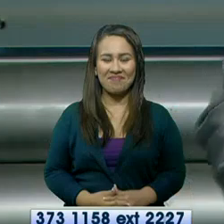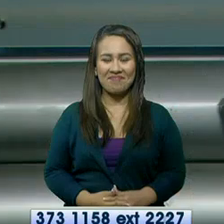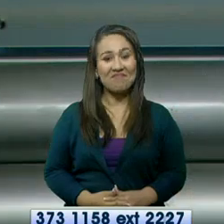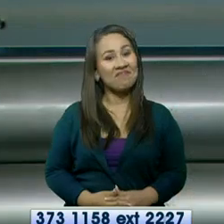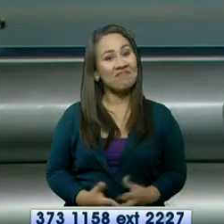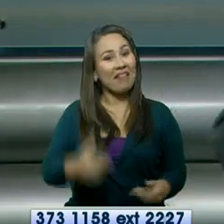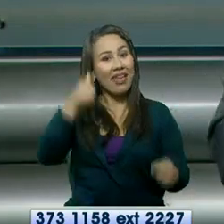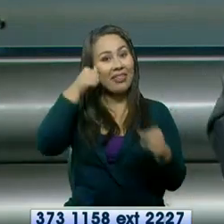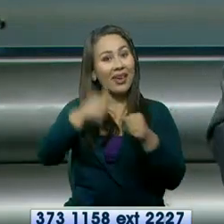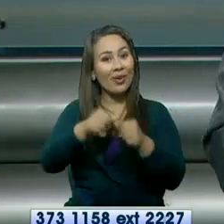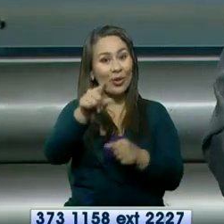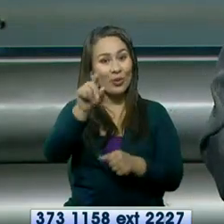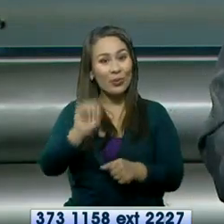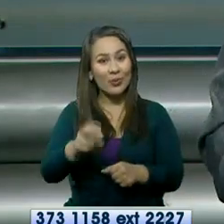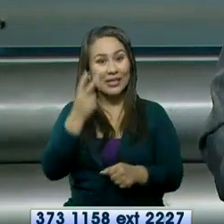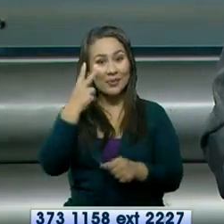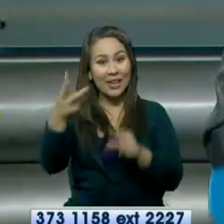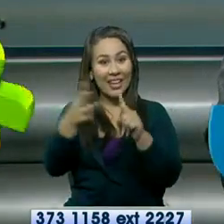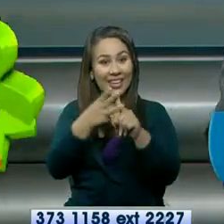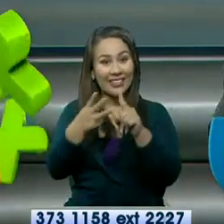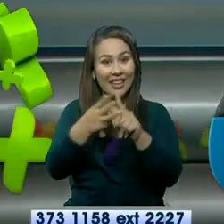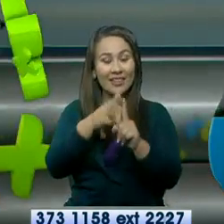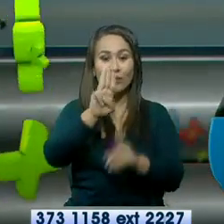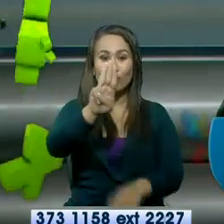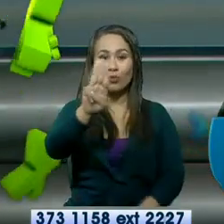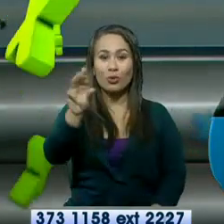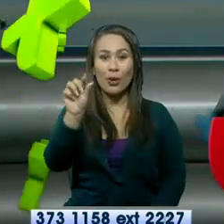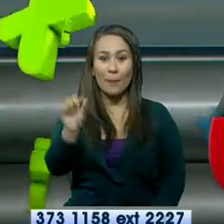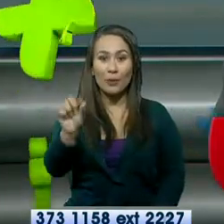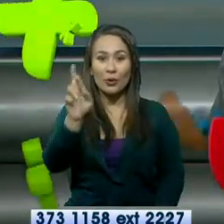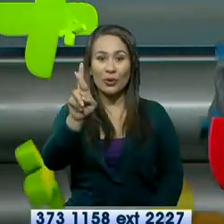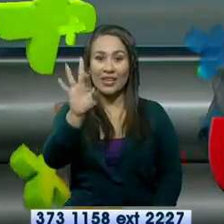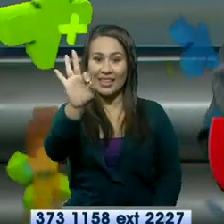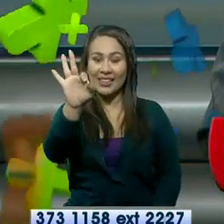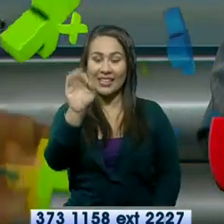Bueno, recuerden que puede vernos desde cualquier parte del mundo a través de nuestro sitio web